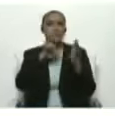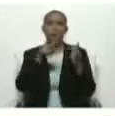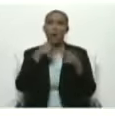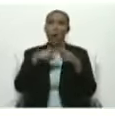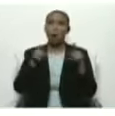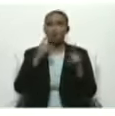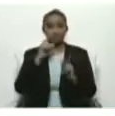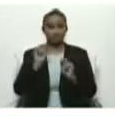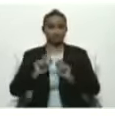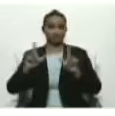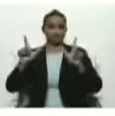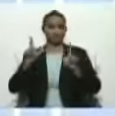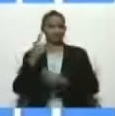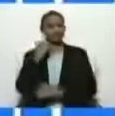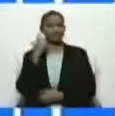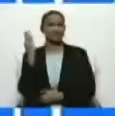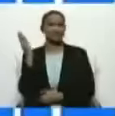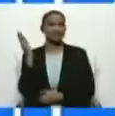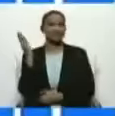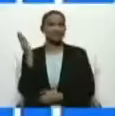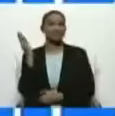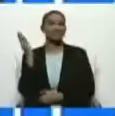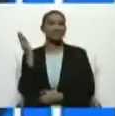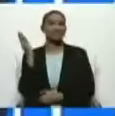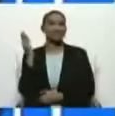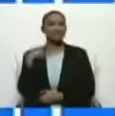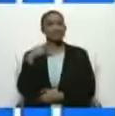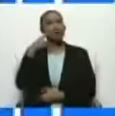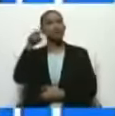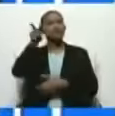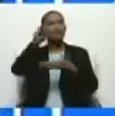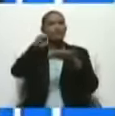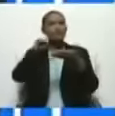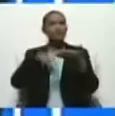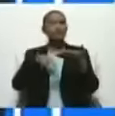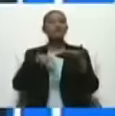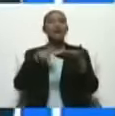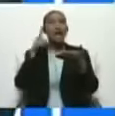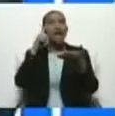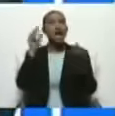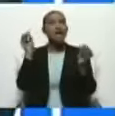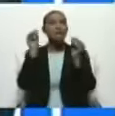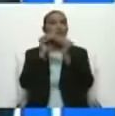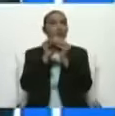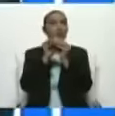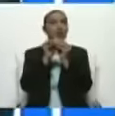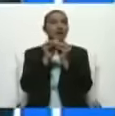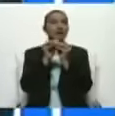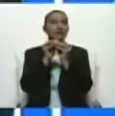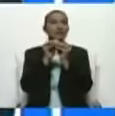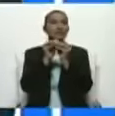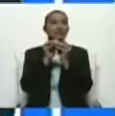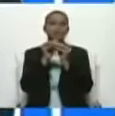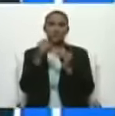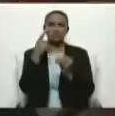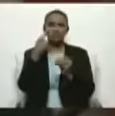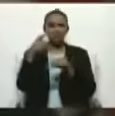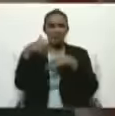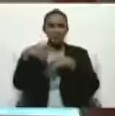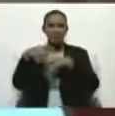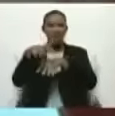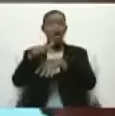Esta, mira esta. Esta se parece mucho a un sitio que yo conozco muy bien. Tuviste la marea rosa apenas